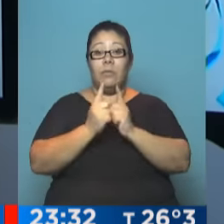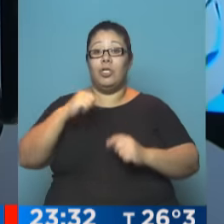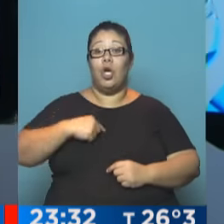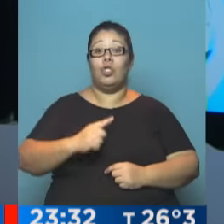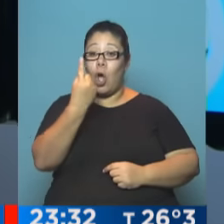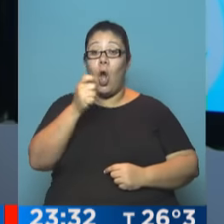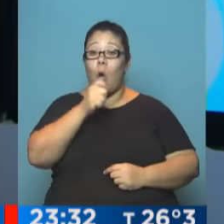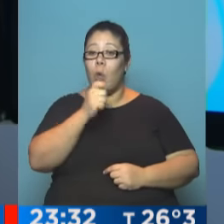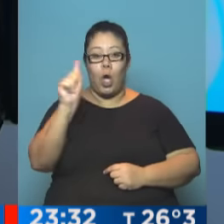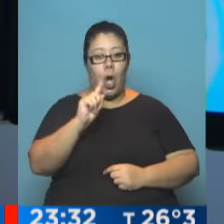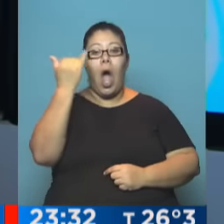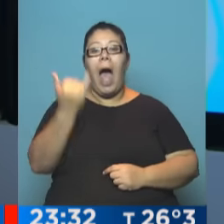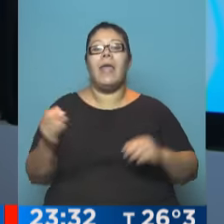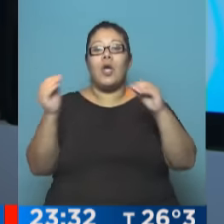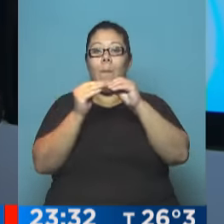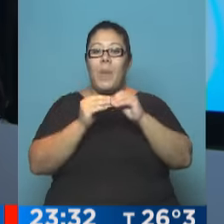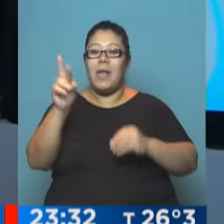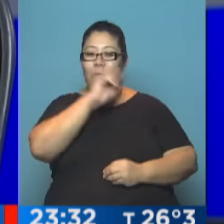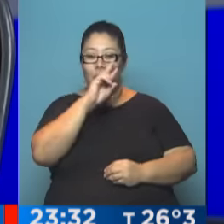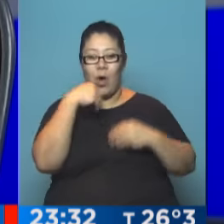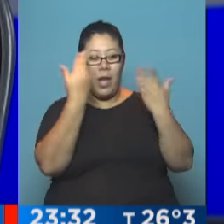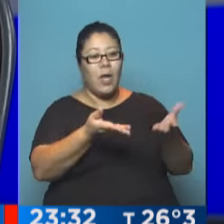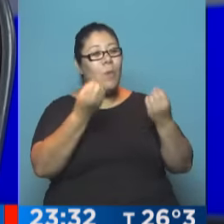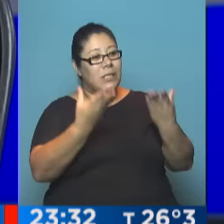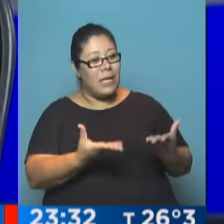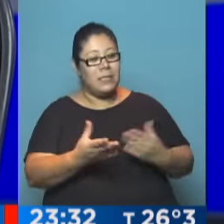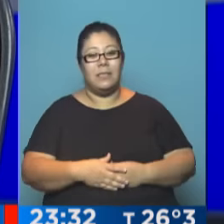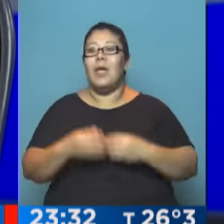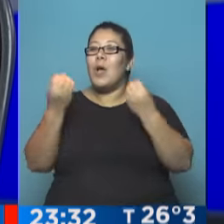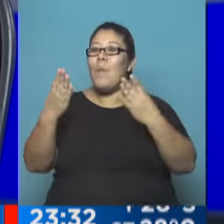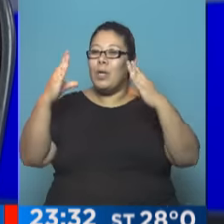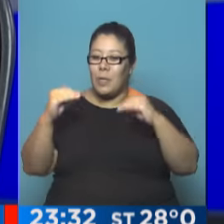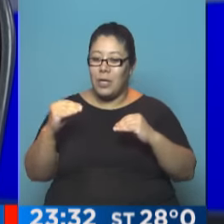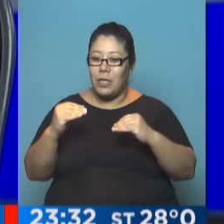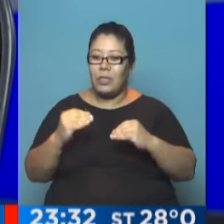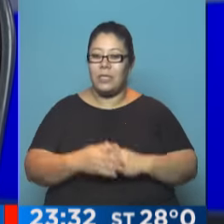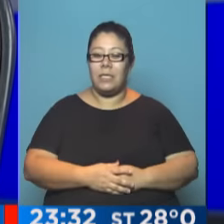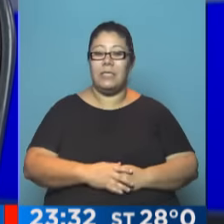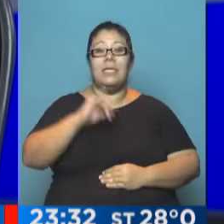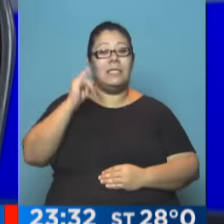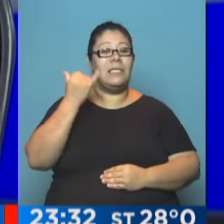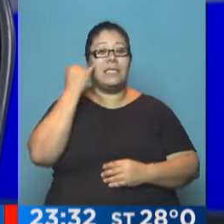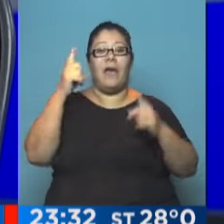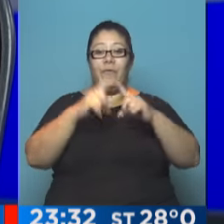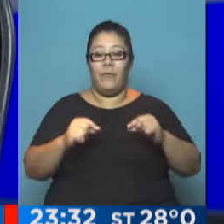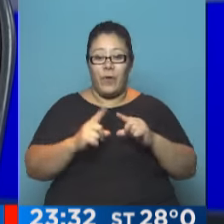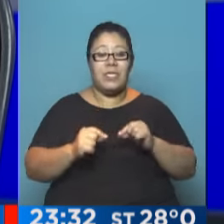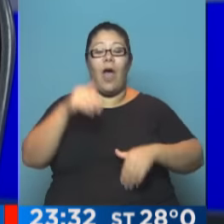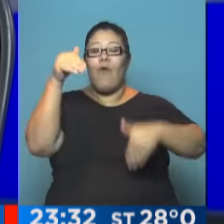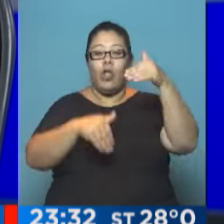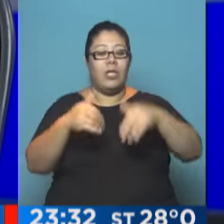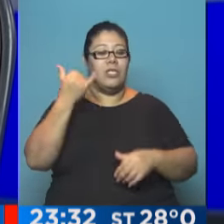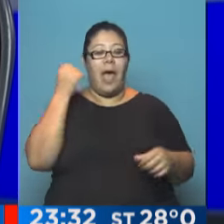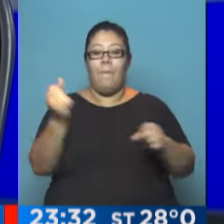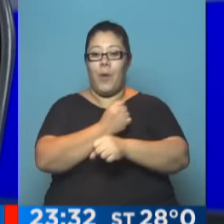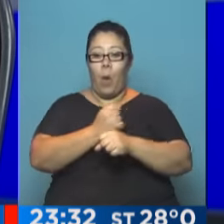solo, hay equipo. Gaby Previtera, ¿cómo te va? ¿Cómo va, Pablo? Muy buenas noches. Ya hay fecha de elecciones en